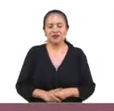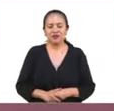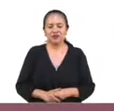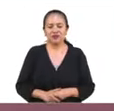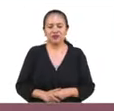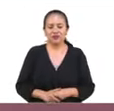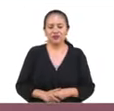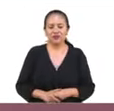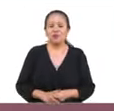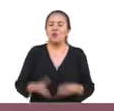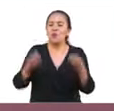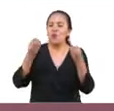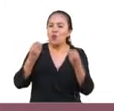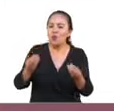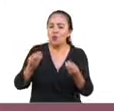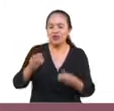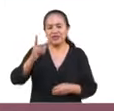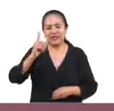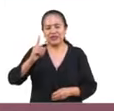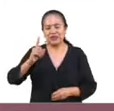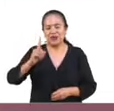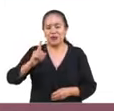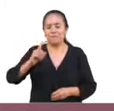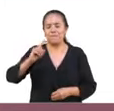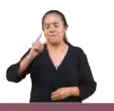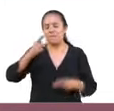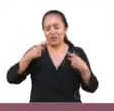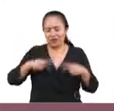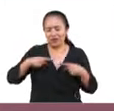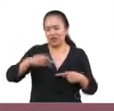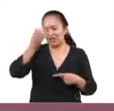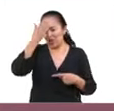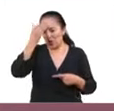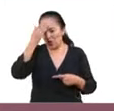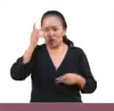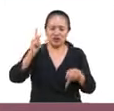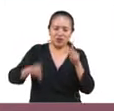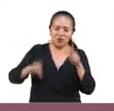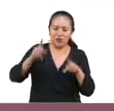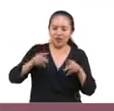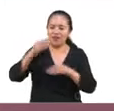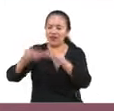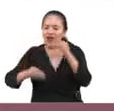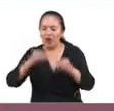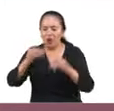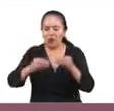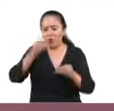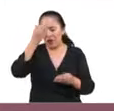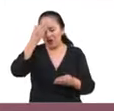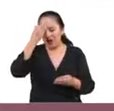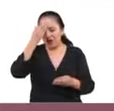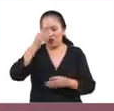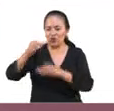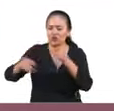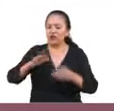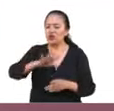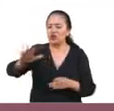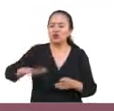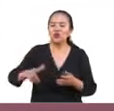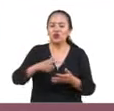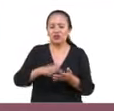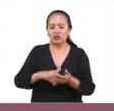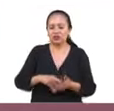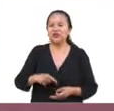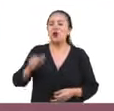de reencuentro y de intercambio de experiencias para el fortalecimiento del tejido social y arraigo comunitario.